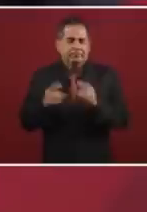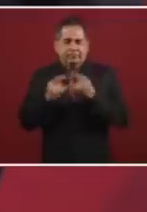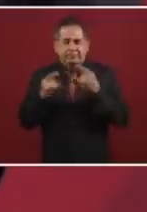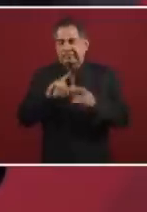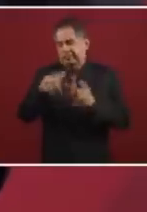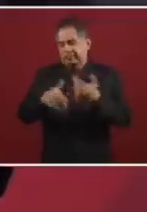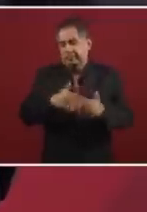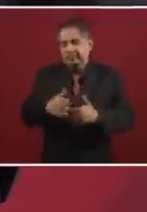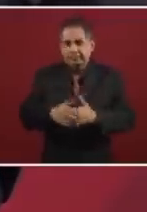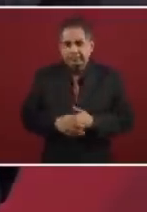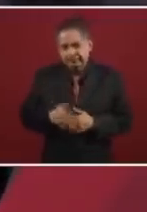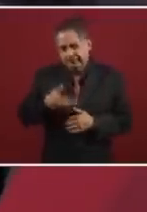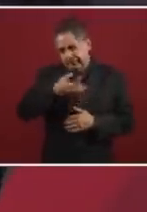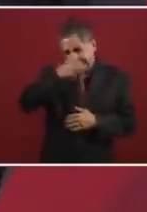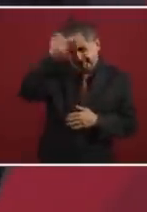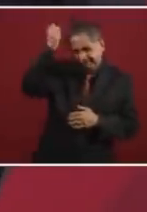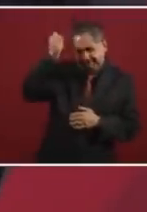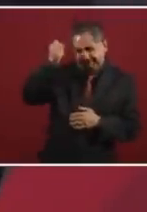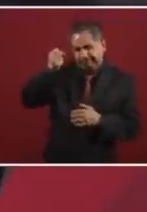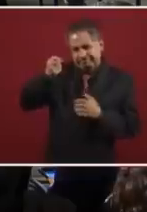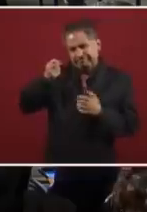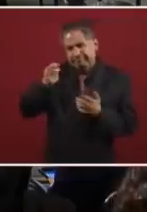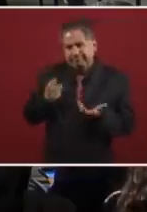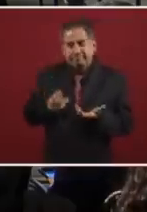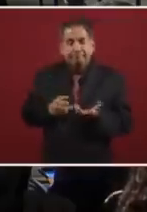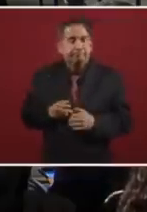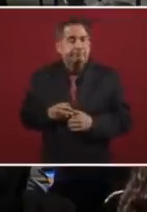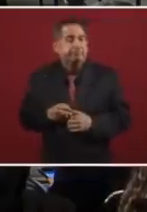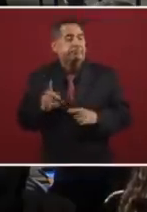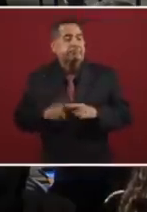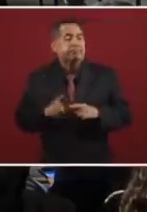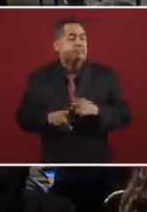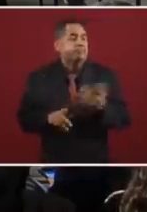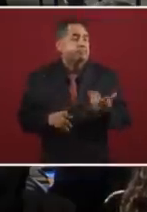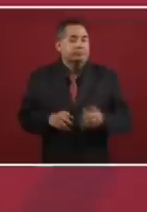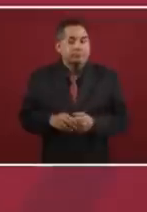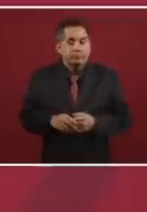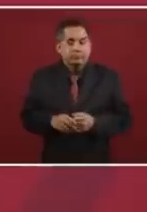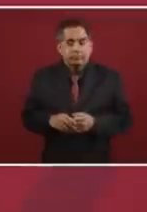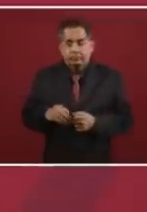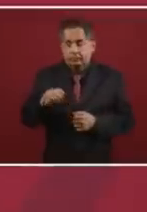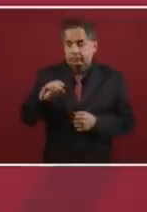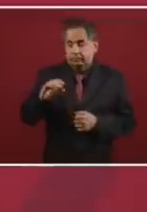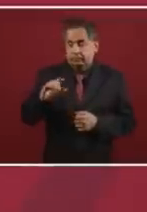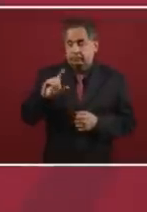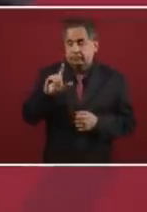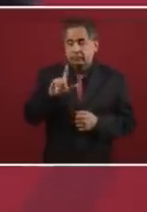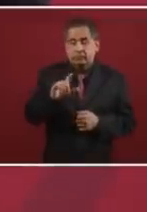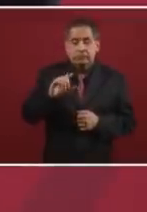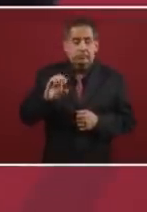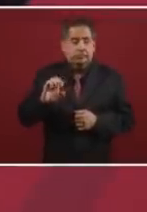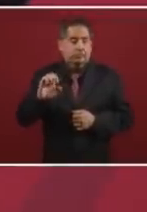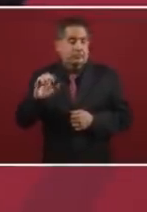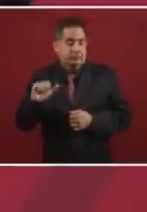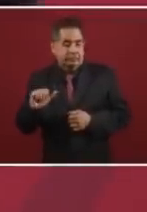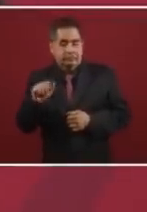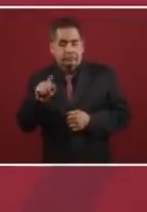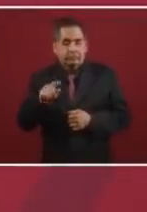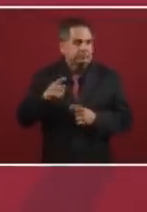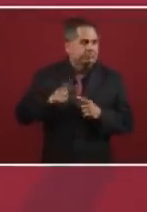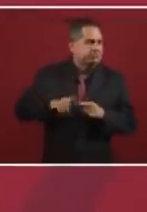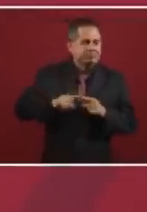de los tapados cuando se vería iba a decidir sobre quién iba a ser el